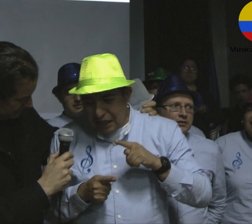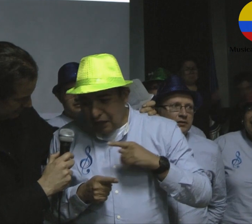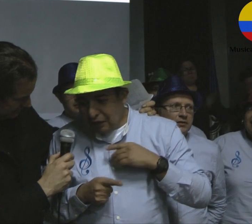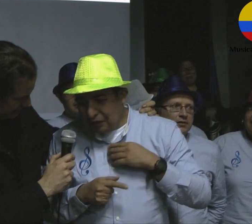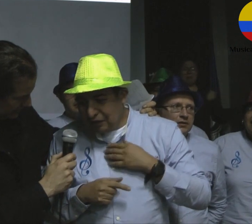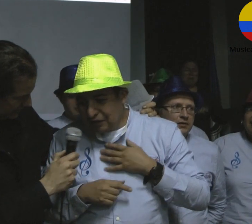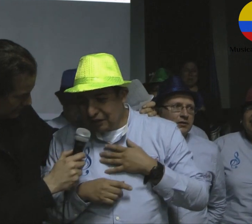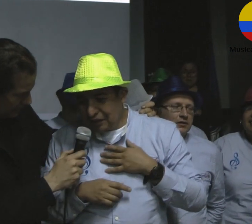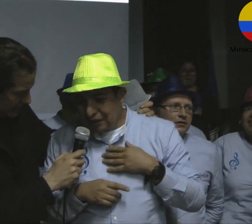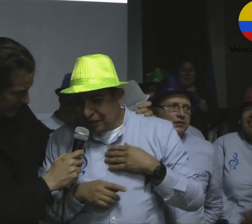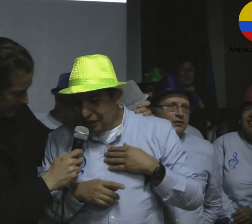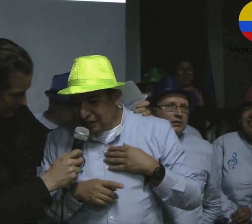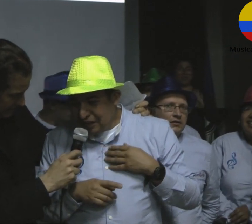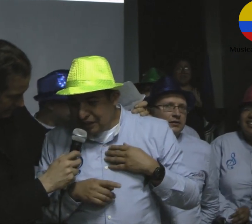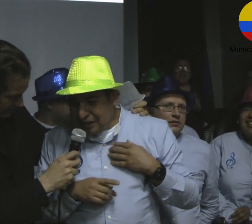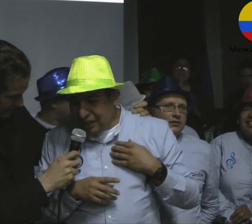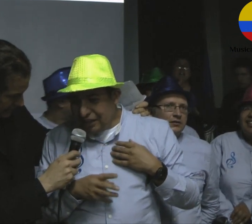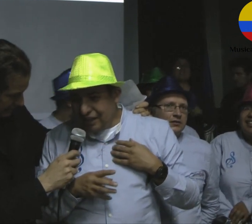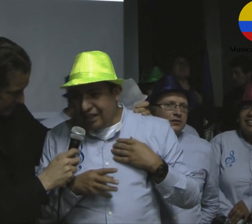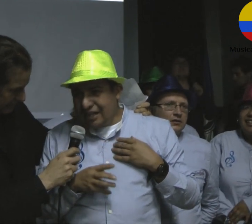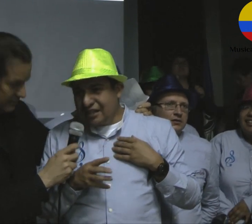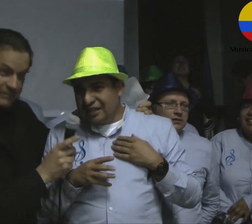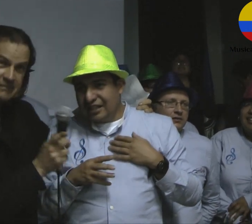hoy? ¿Y a quién se lo va a dedicar?